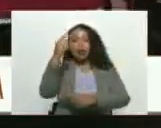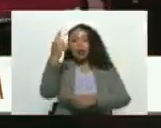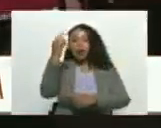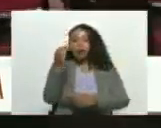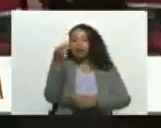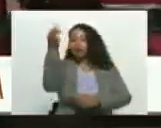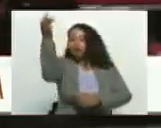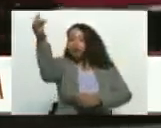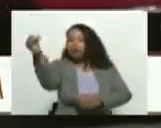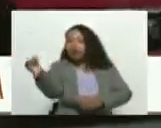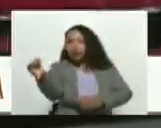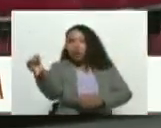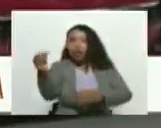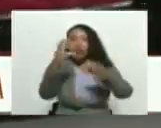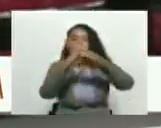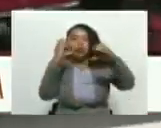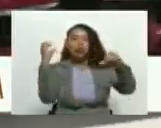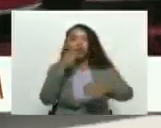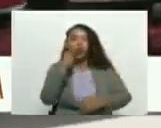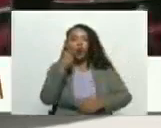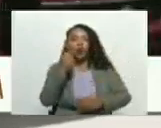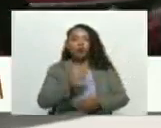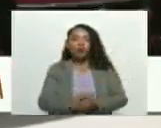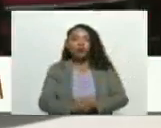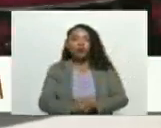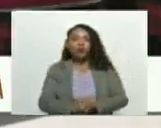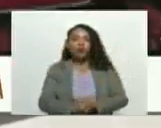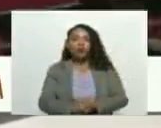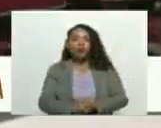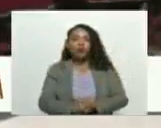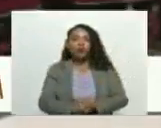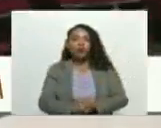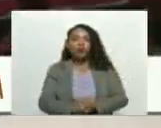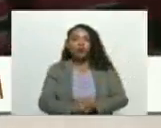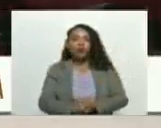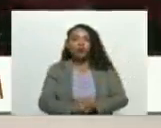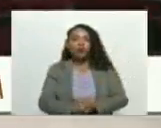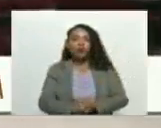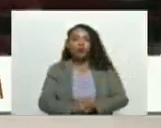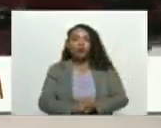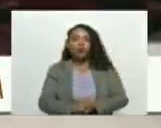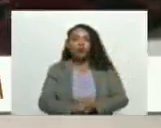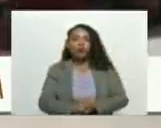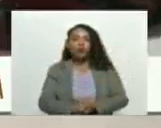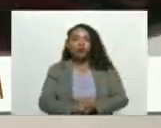Yutón. Adelante. Bueno, adelante.